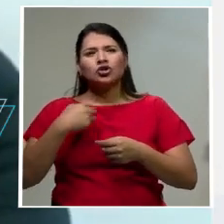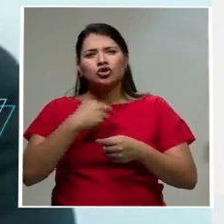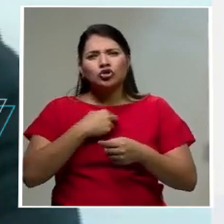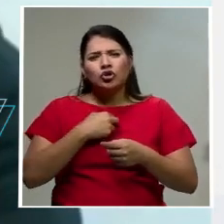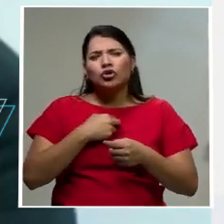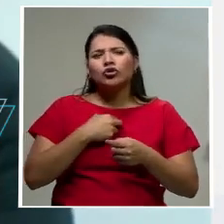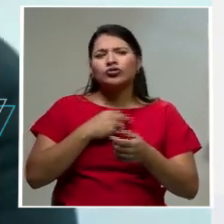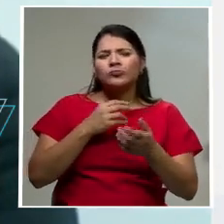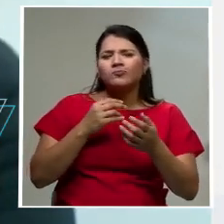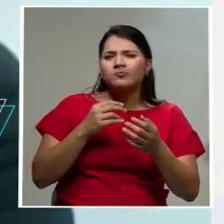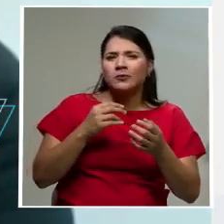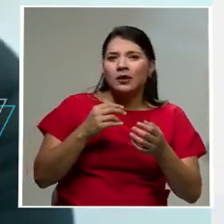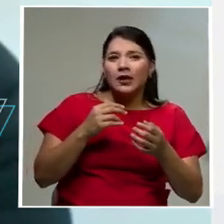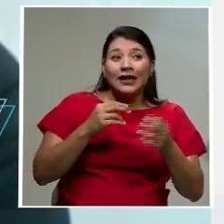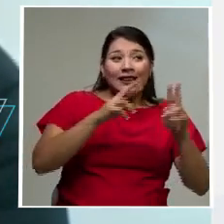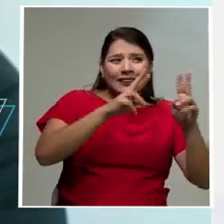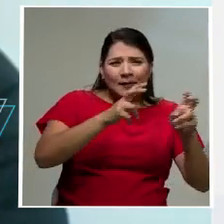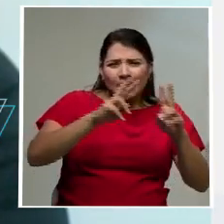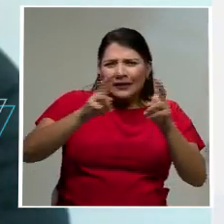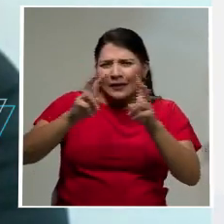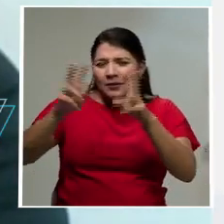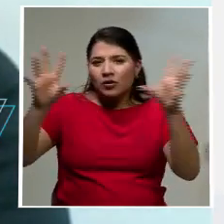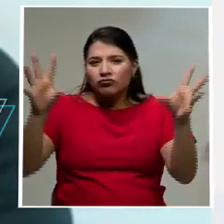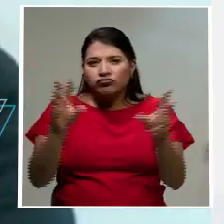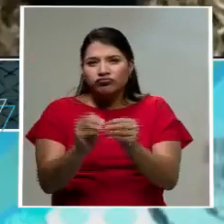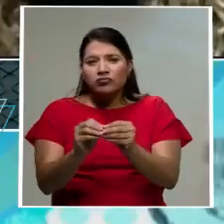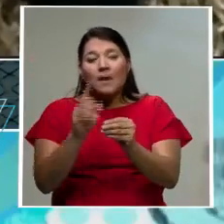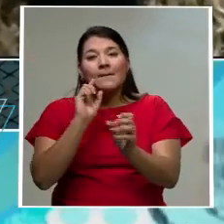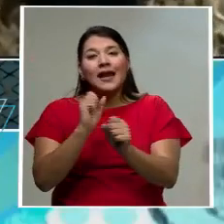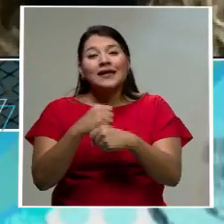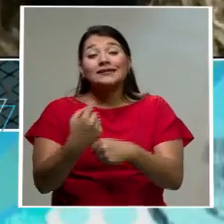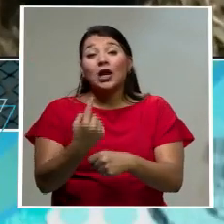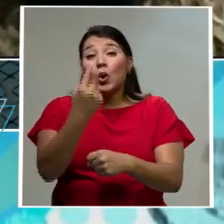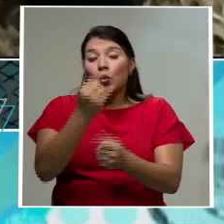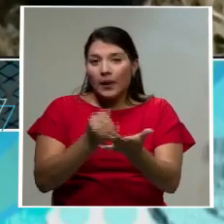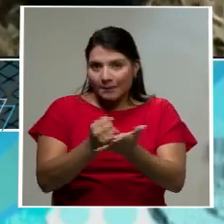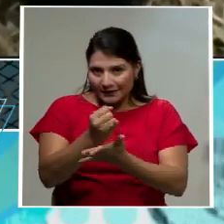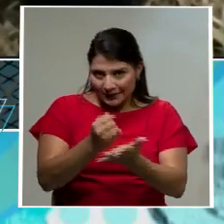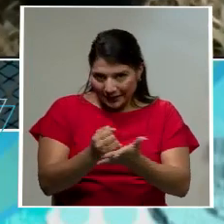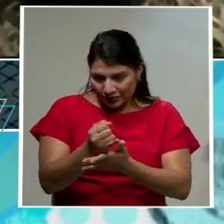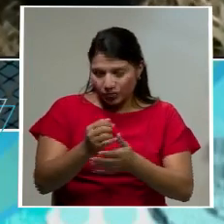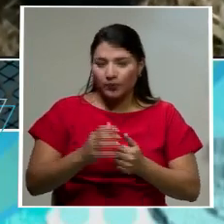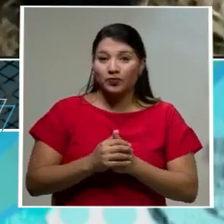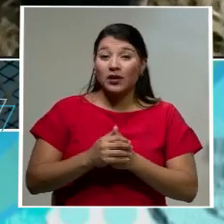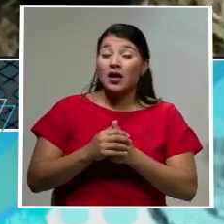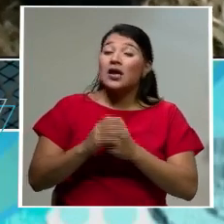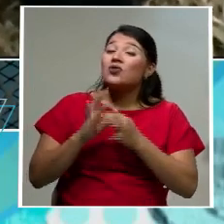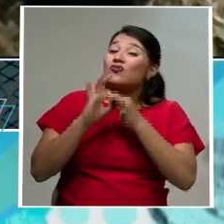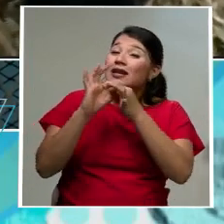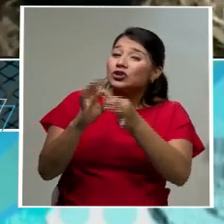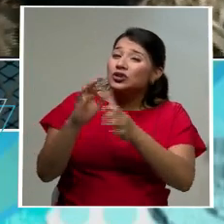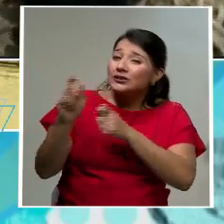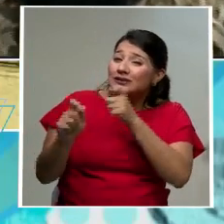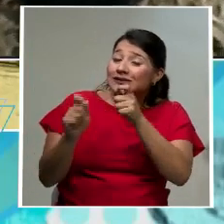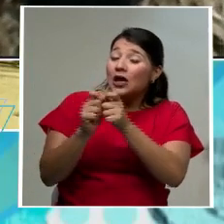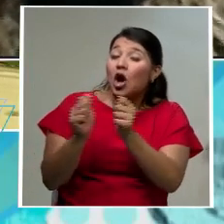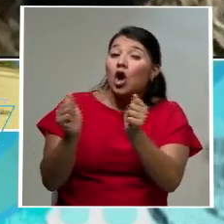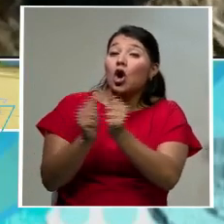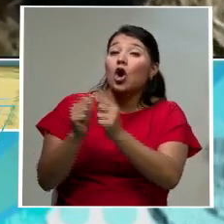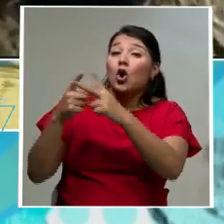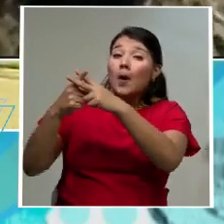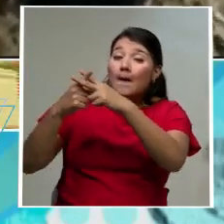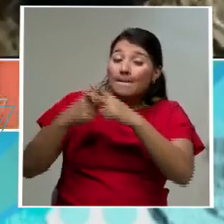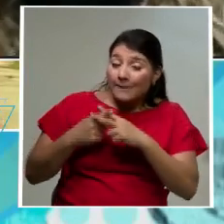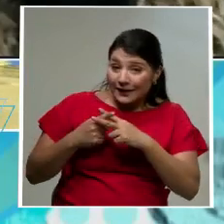investigación. En el caso puntual del fideicomiso de infraestructura, pues